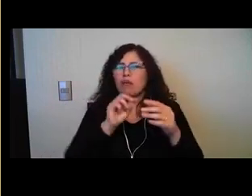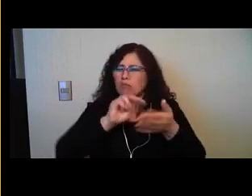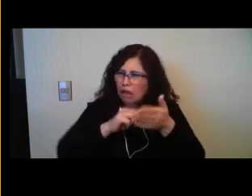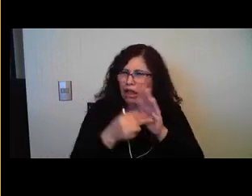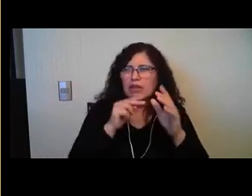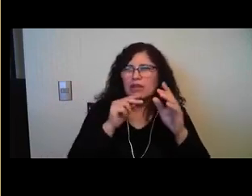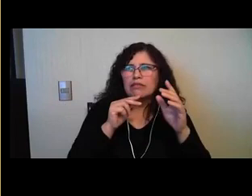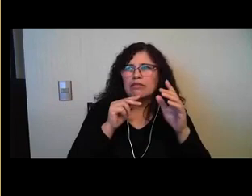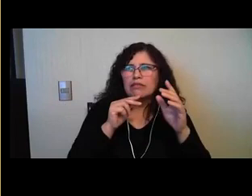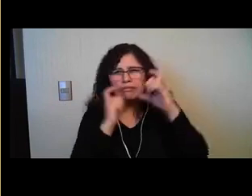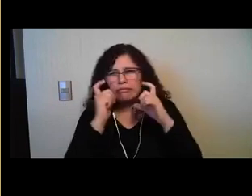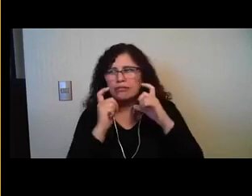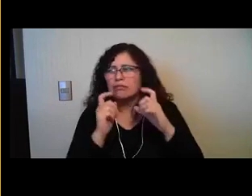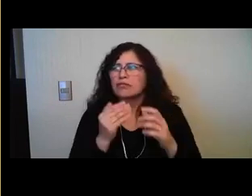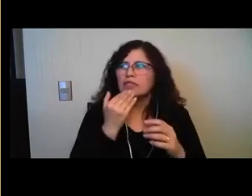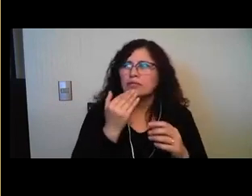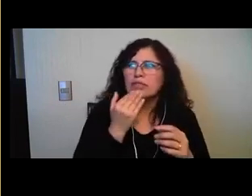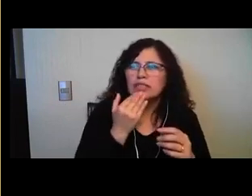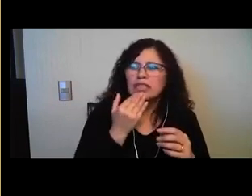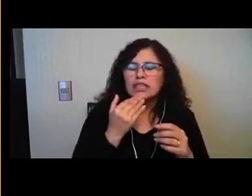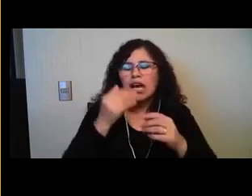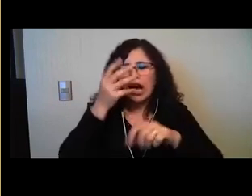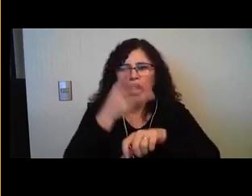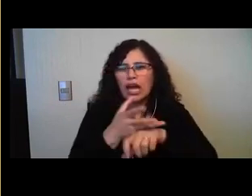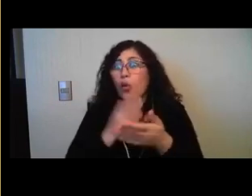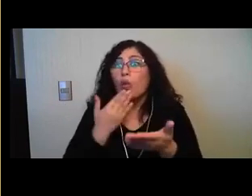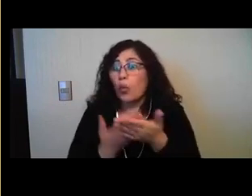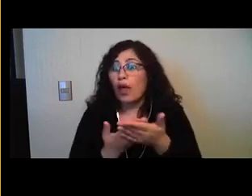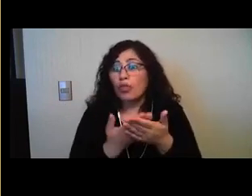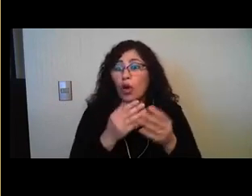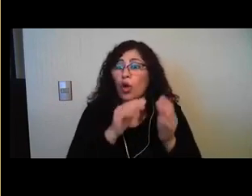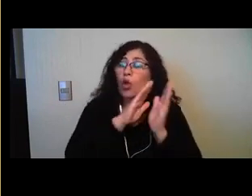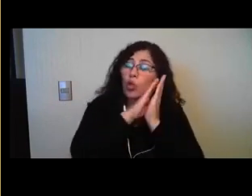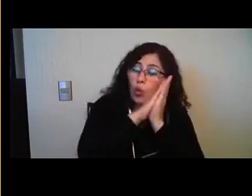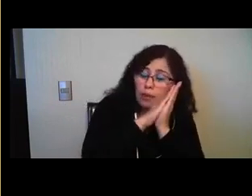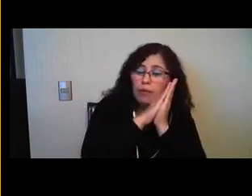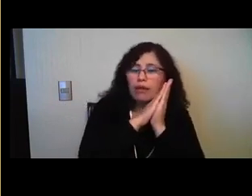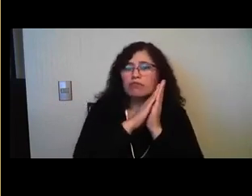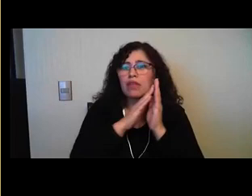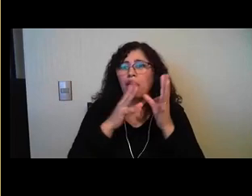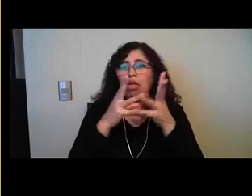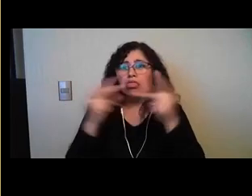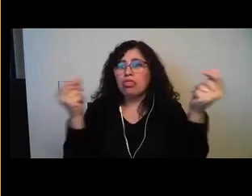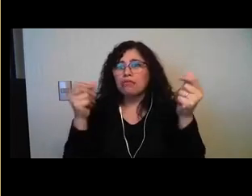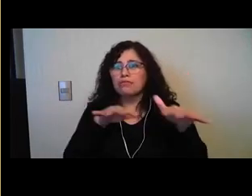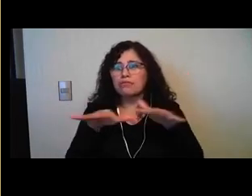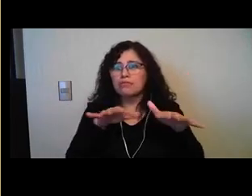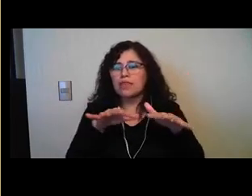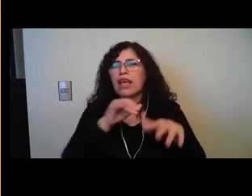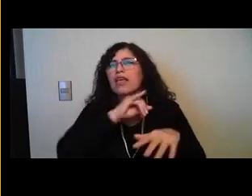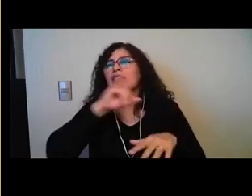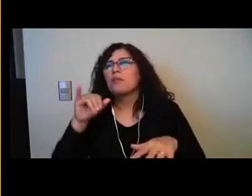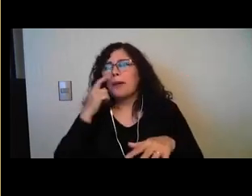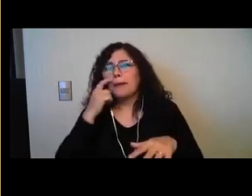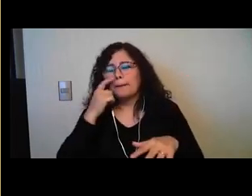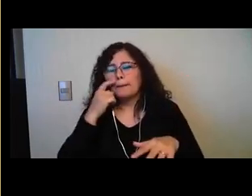tal. Particularmente desaparece durante el sueño o empeora con la ansiedad, de hecho también es bien característico, ¿ya? Cuando las